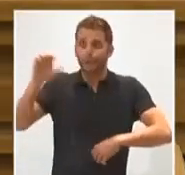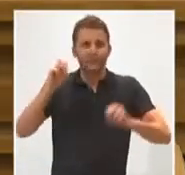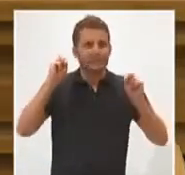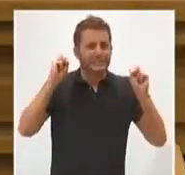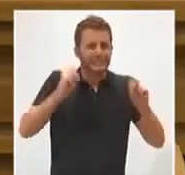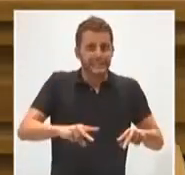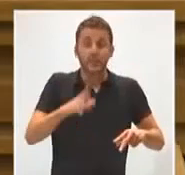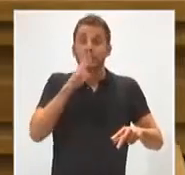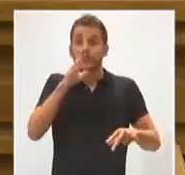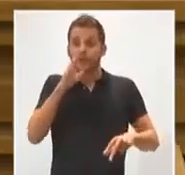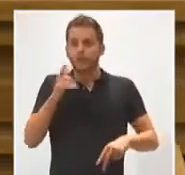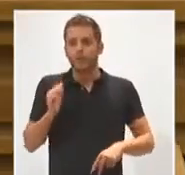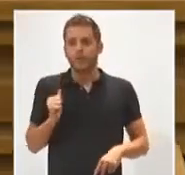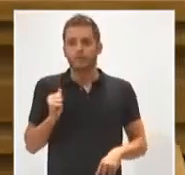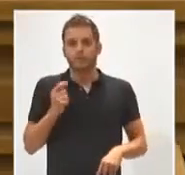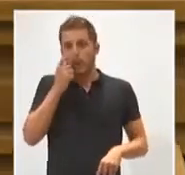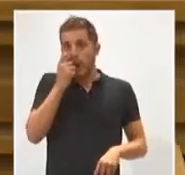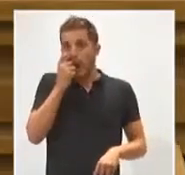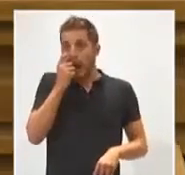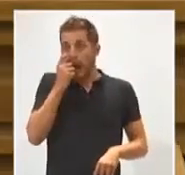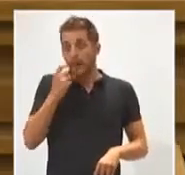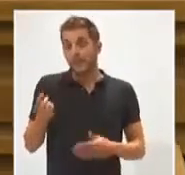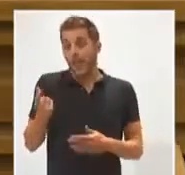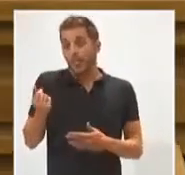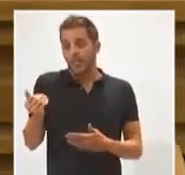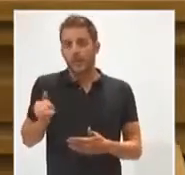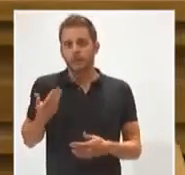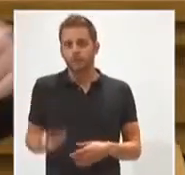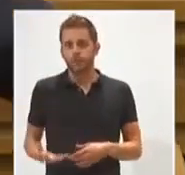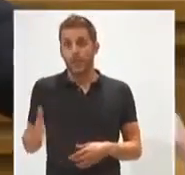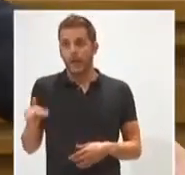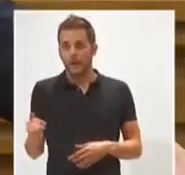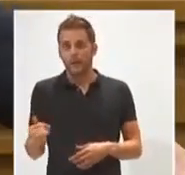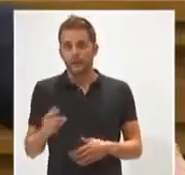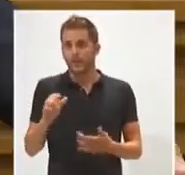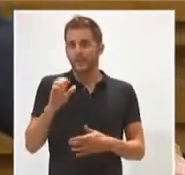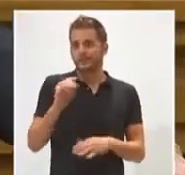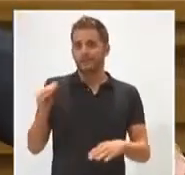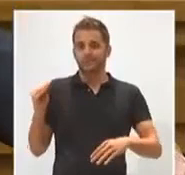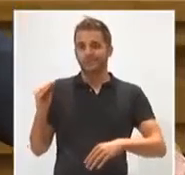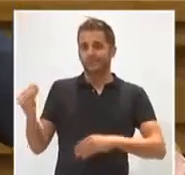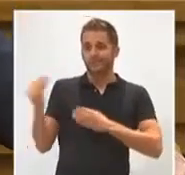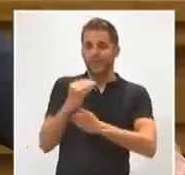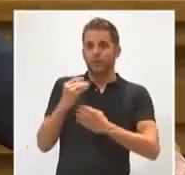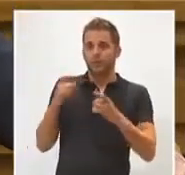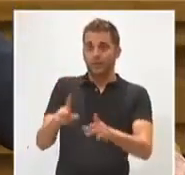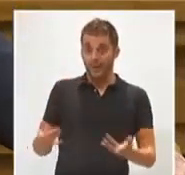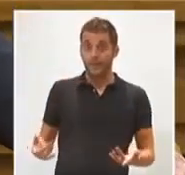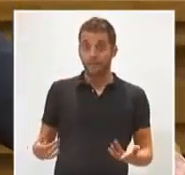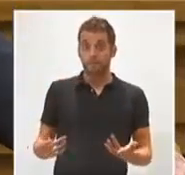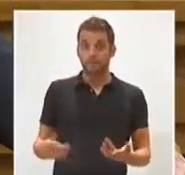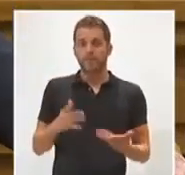capacidad de renta que les sacó de los niveles de ayuda europea lo uno por el otro en realidad nosotros vamos a recuperar incluso